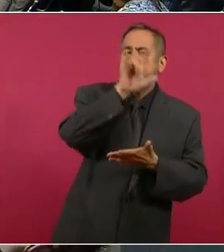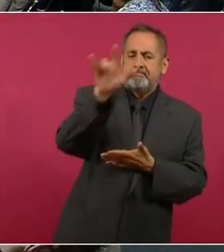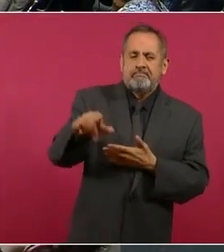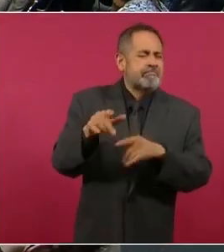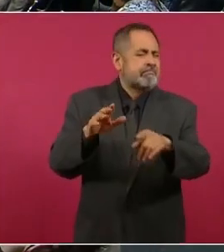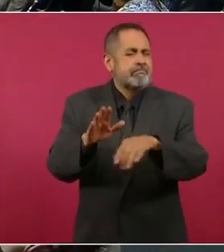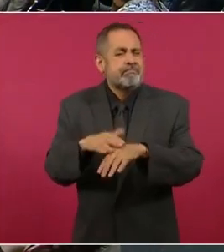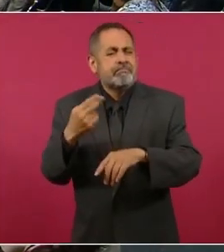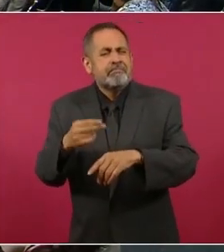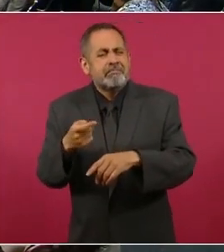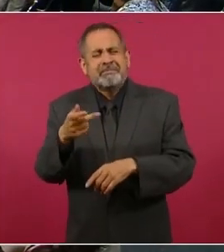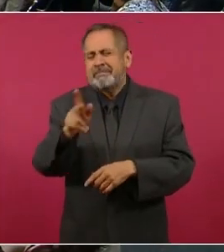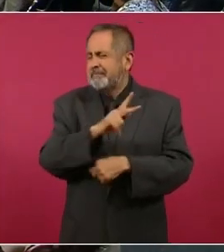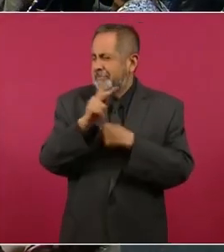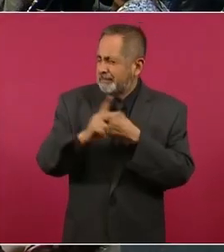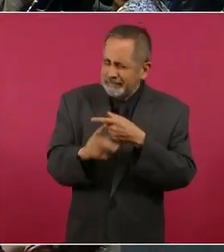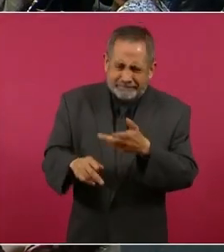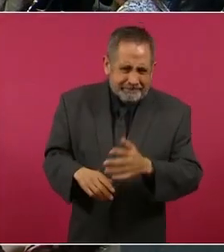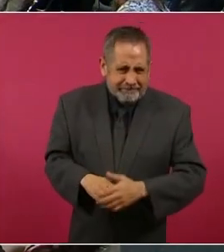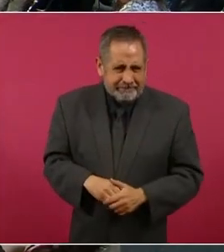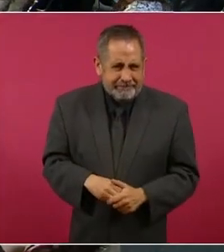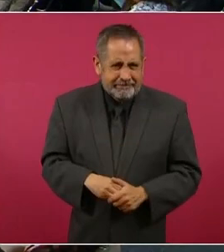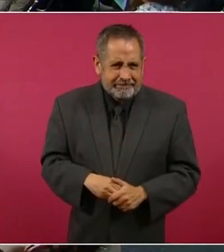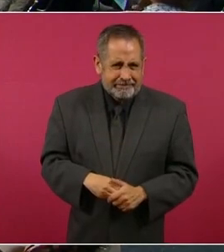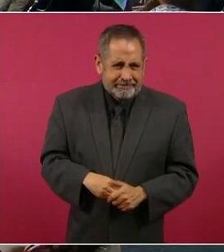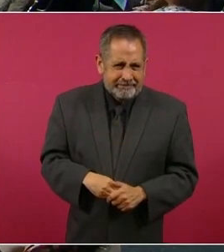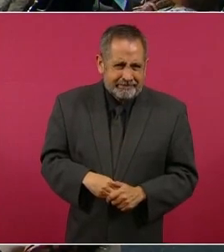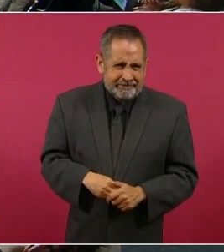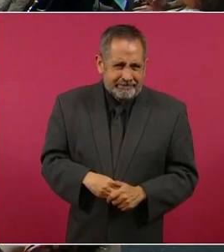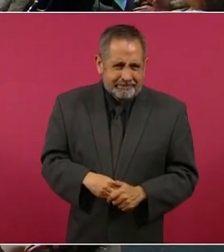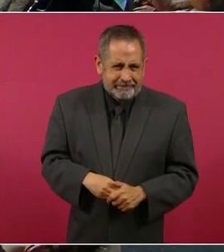¿Cómo se llama la república?